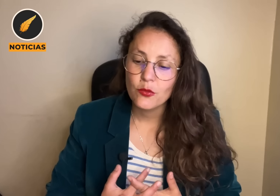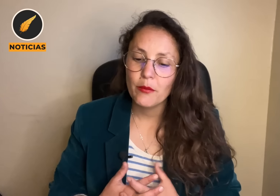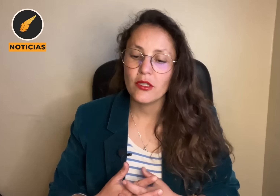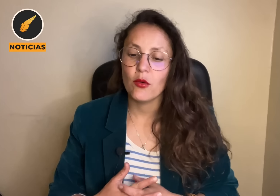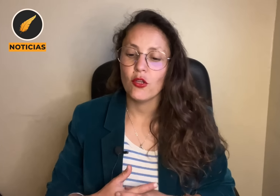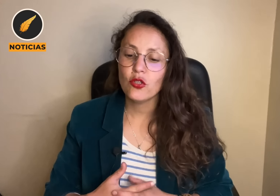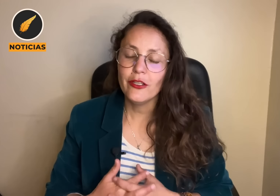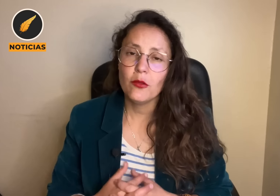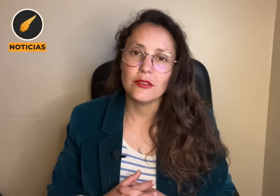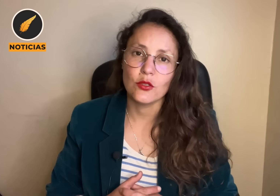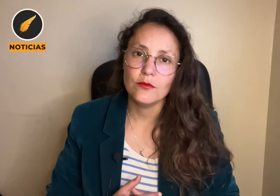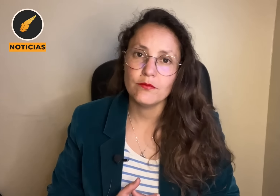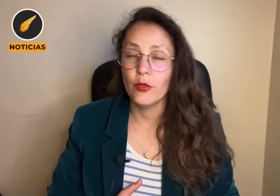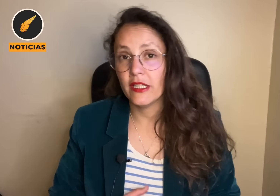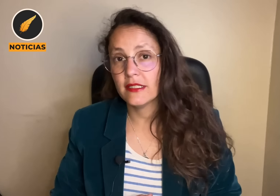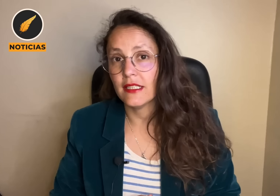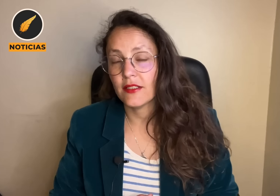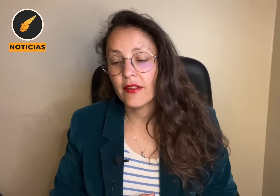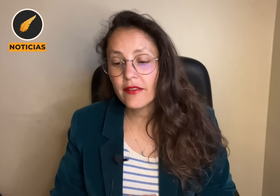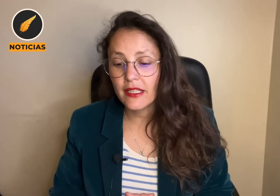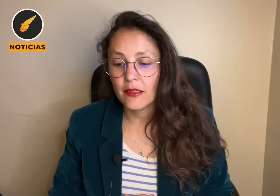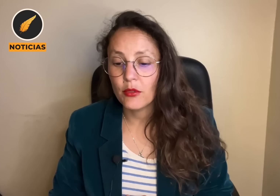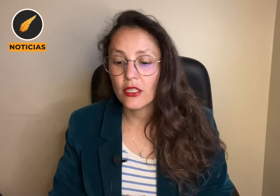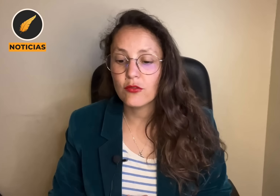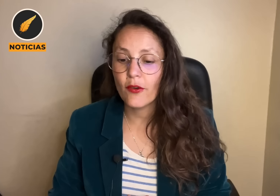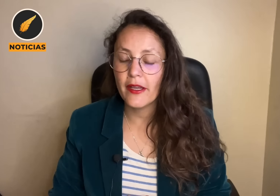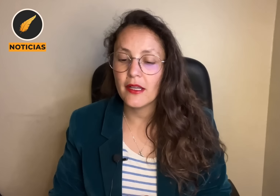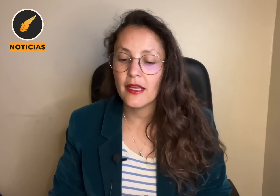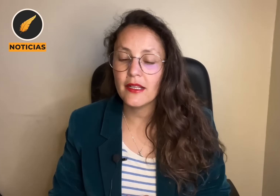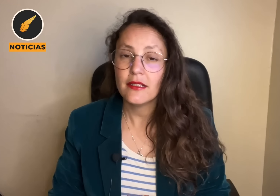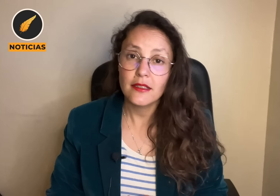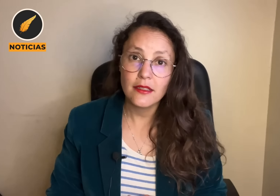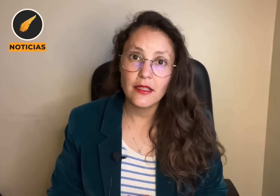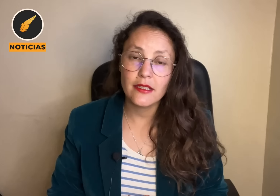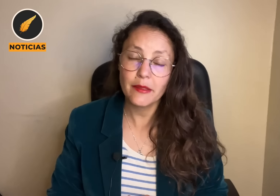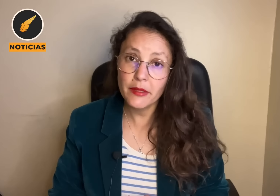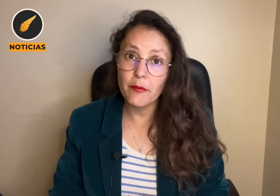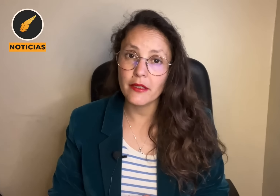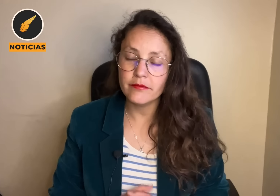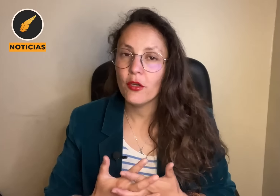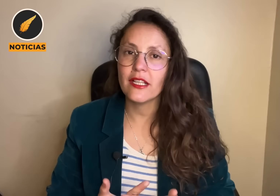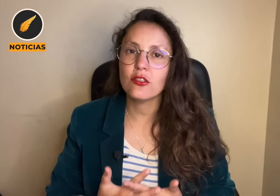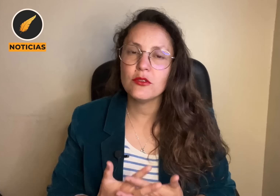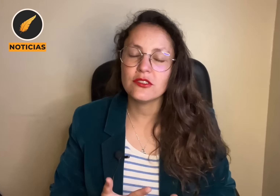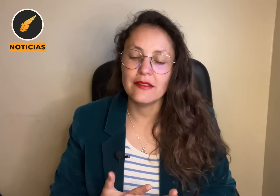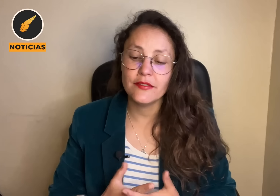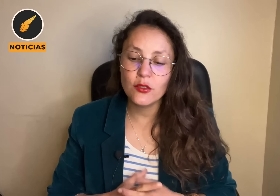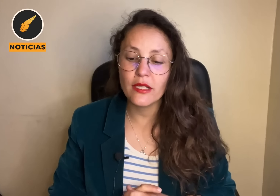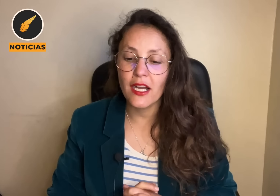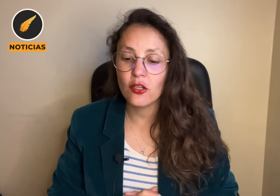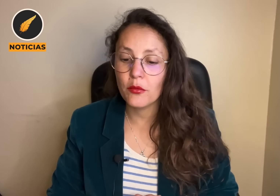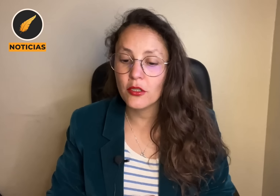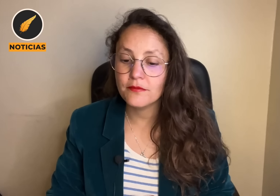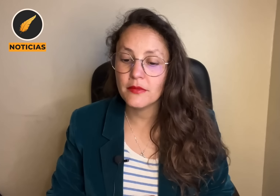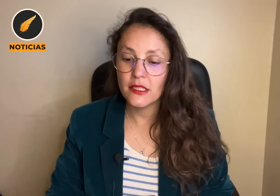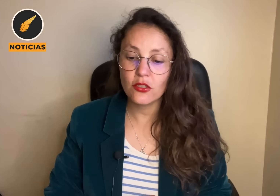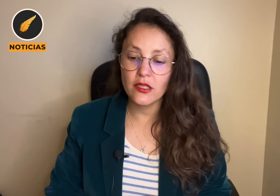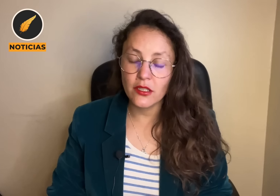Además, supimos que cuando todo esto pasó, Boric andaba de viaje, porque esto fue en septiembre. Por lo tanto, Monsalve figuraba